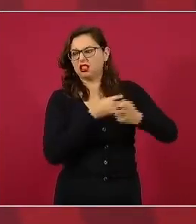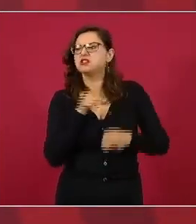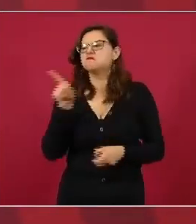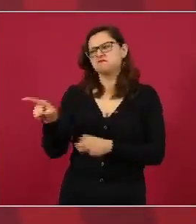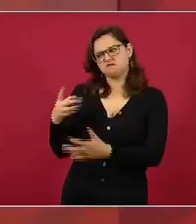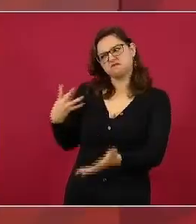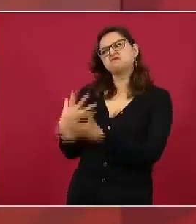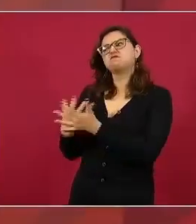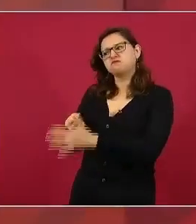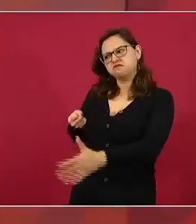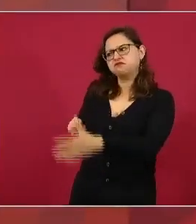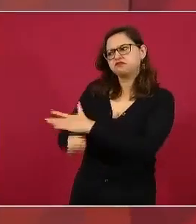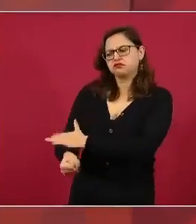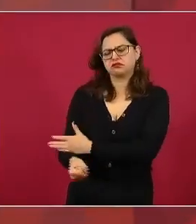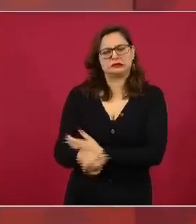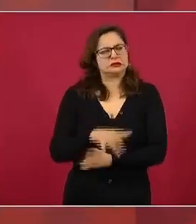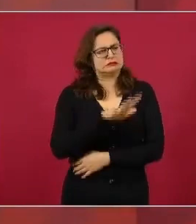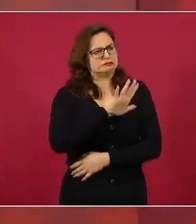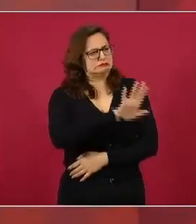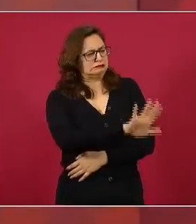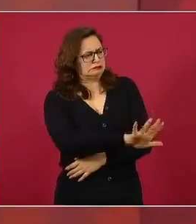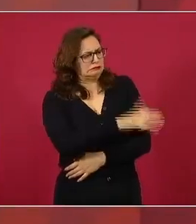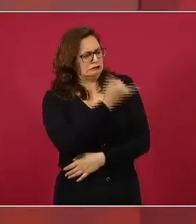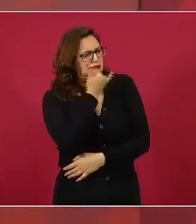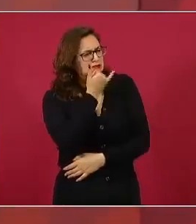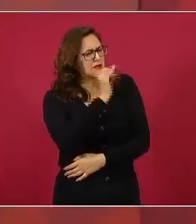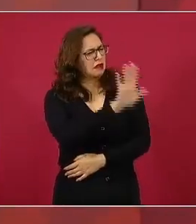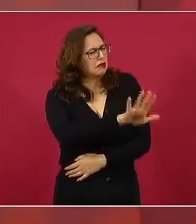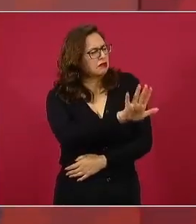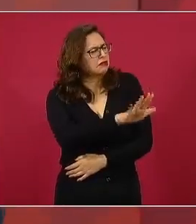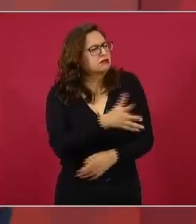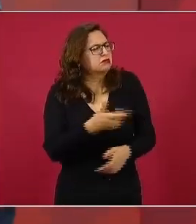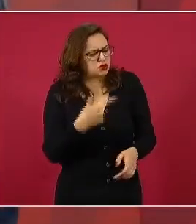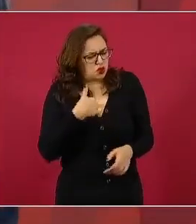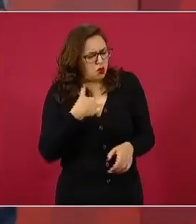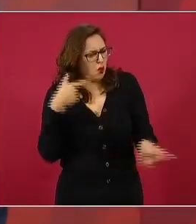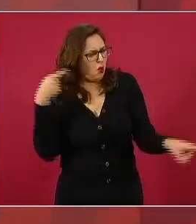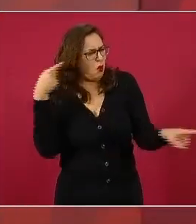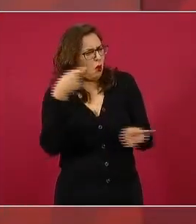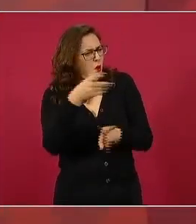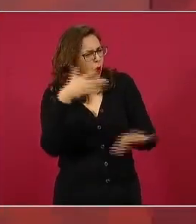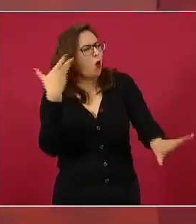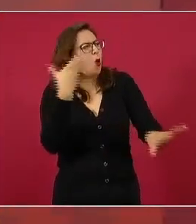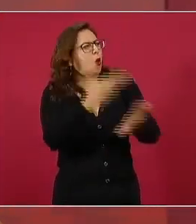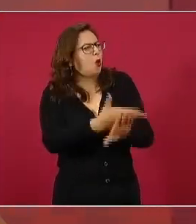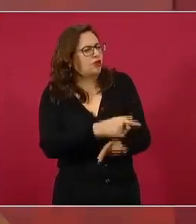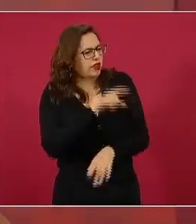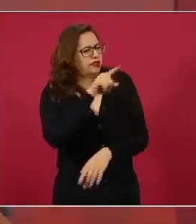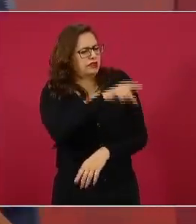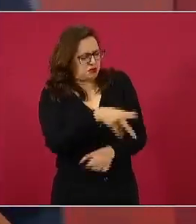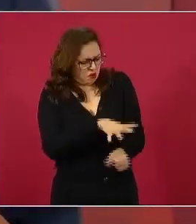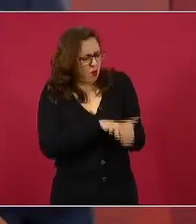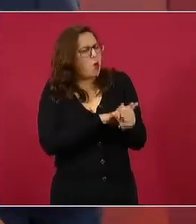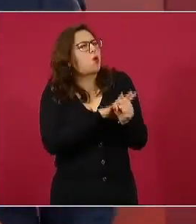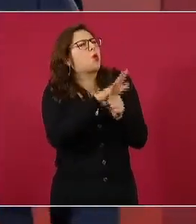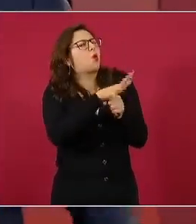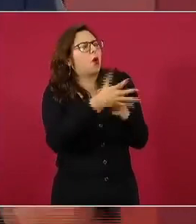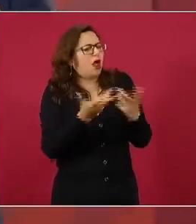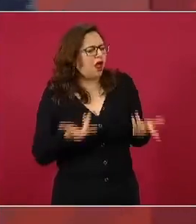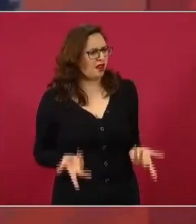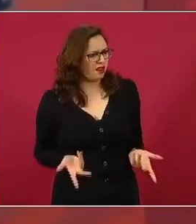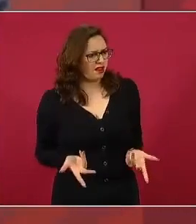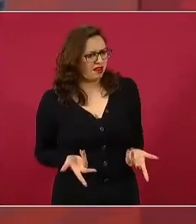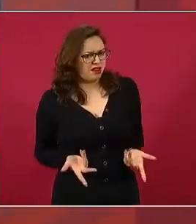Si Lo único fue